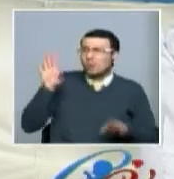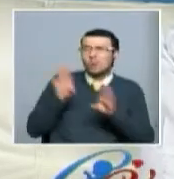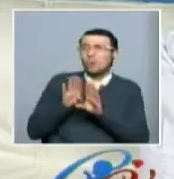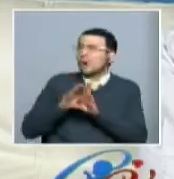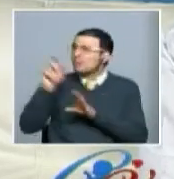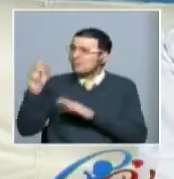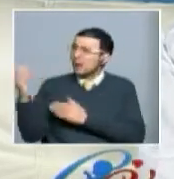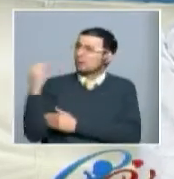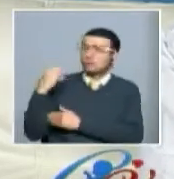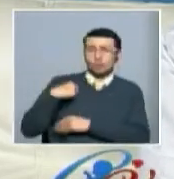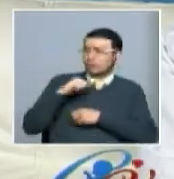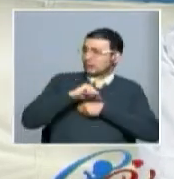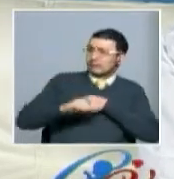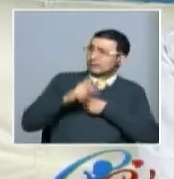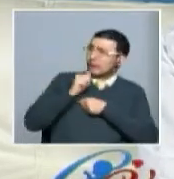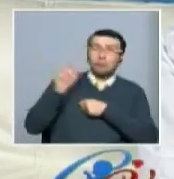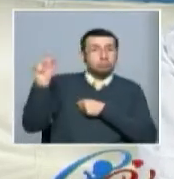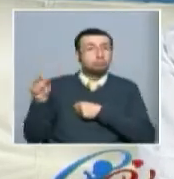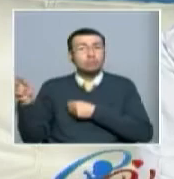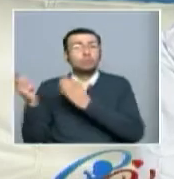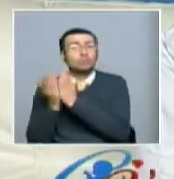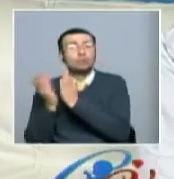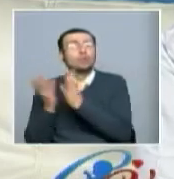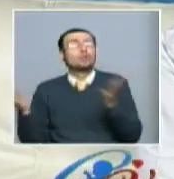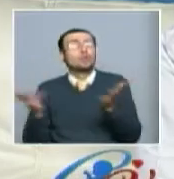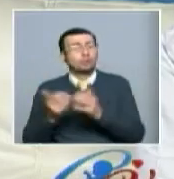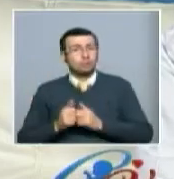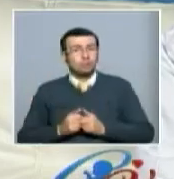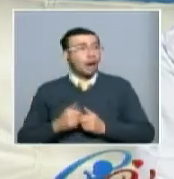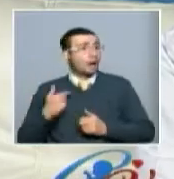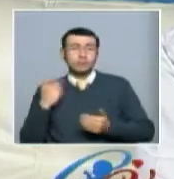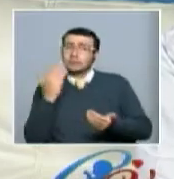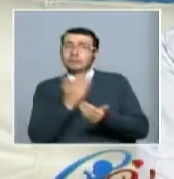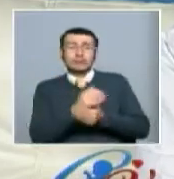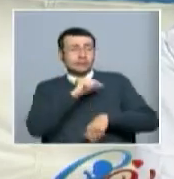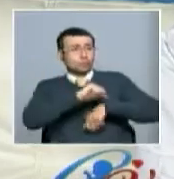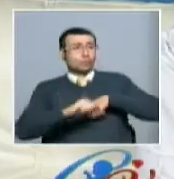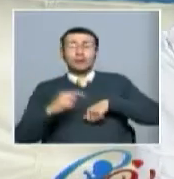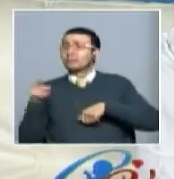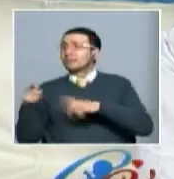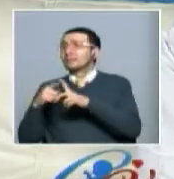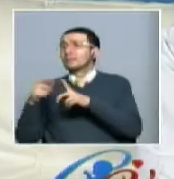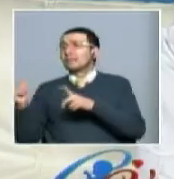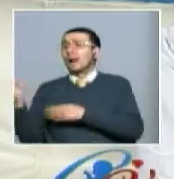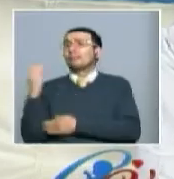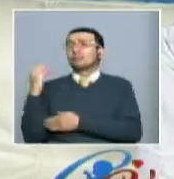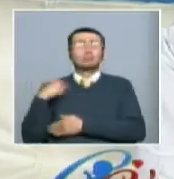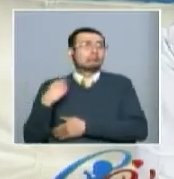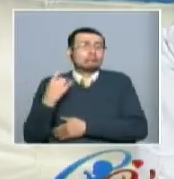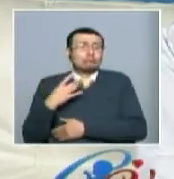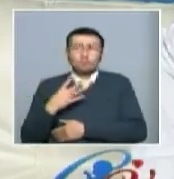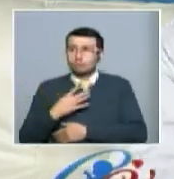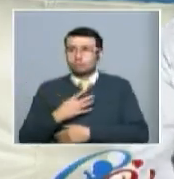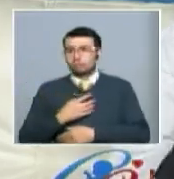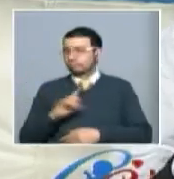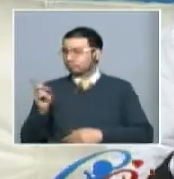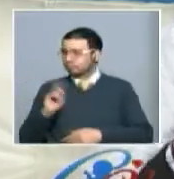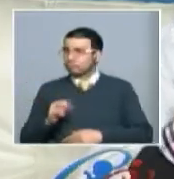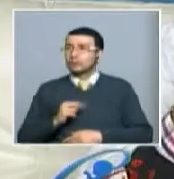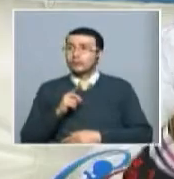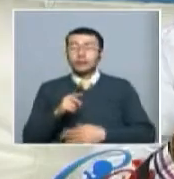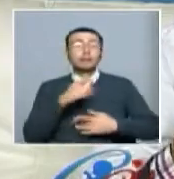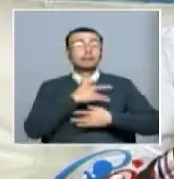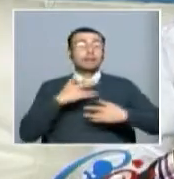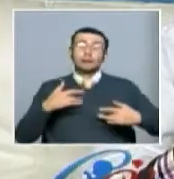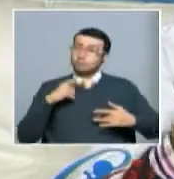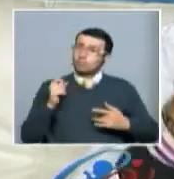no me operara. ¿Y dónde estudió? Es que yo no fui a la cirugía porque mi tía me dijo. No, es la salud, es